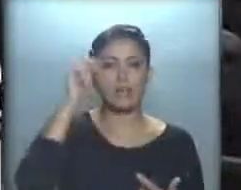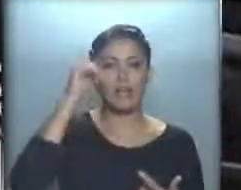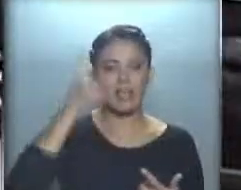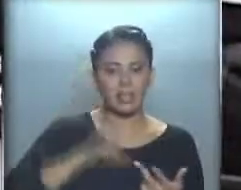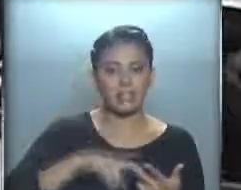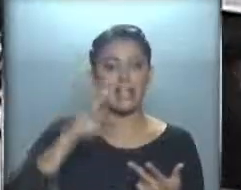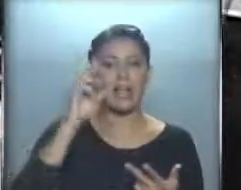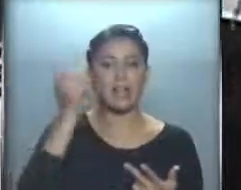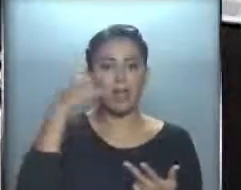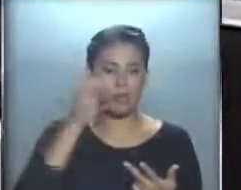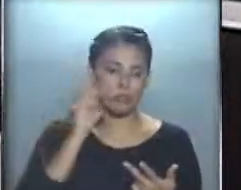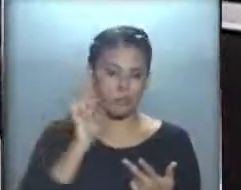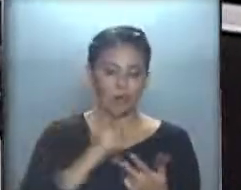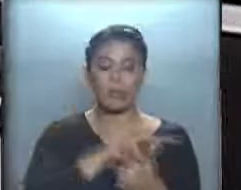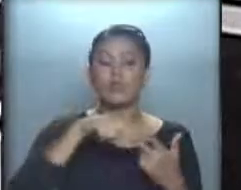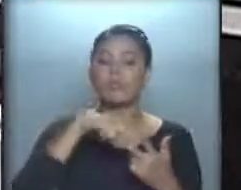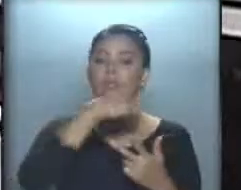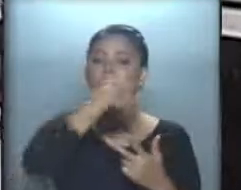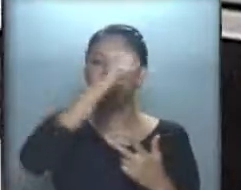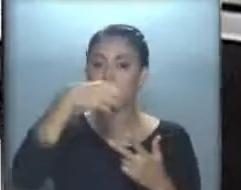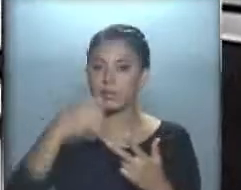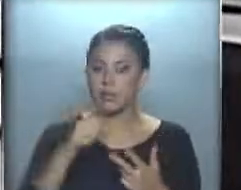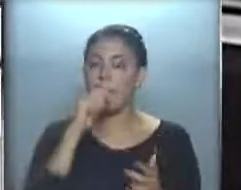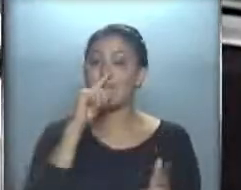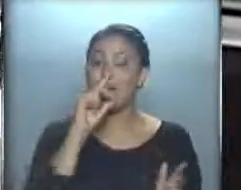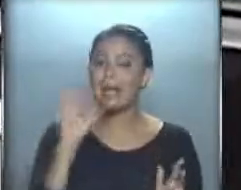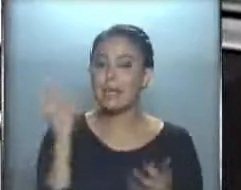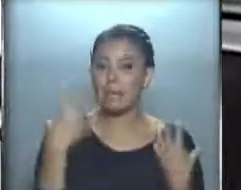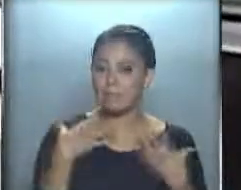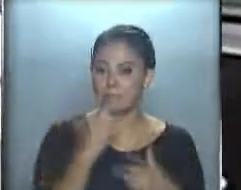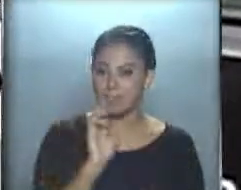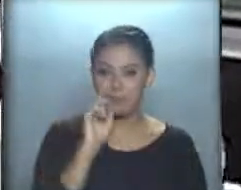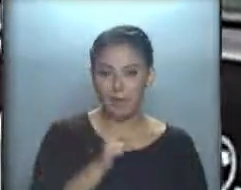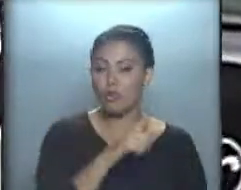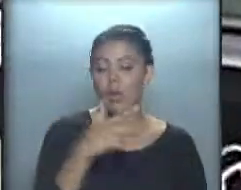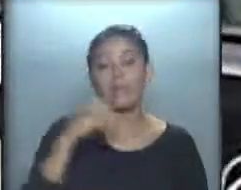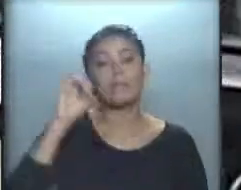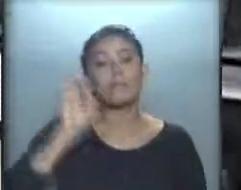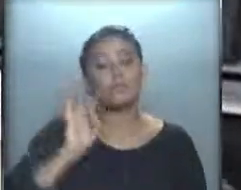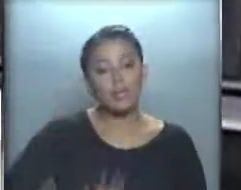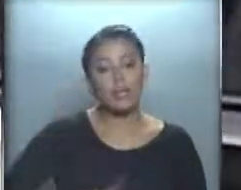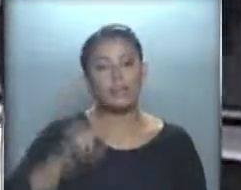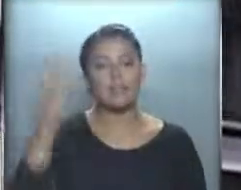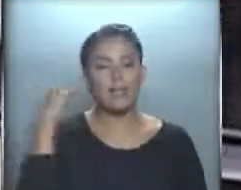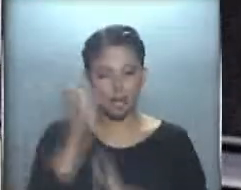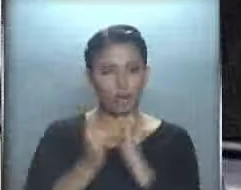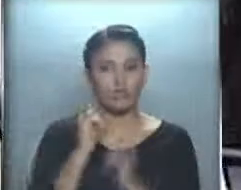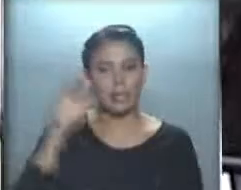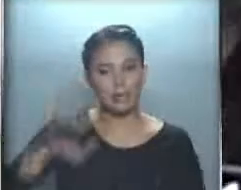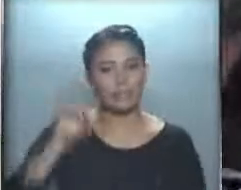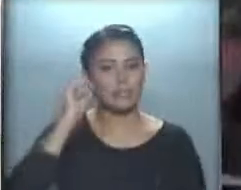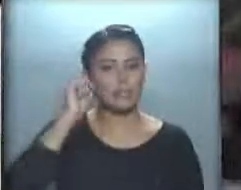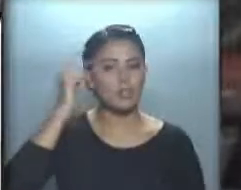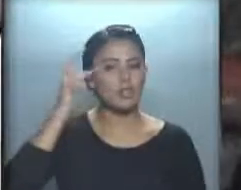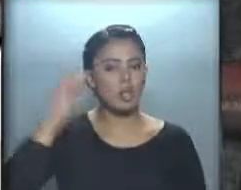fueron trasladados y aparentemente están fuera de peligro - sea les comenté anteriormente el menor de